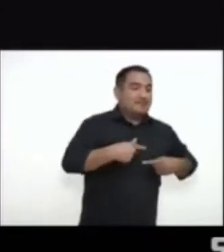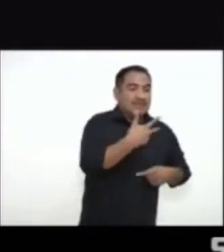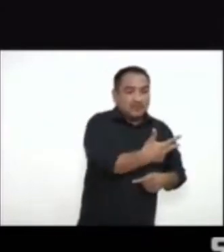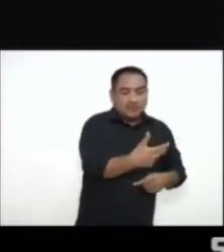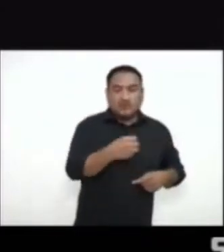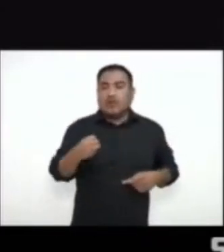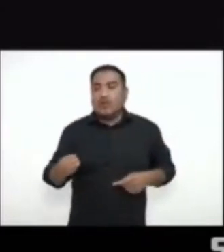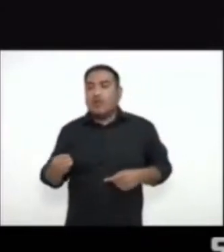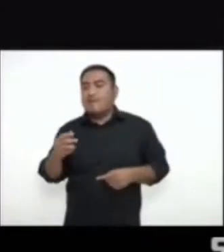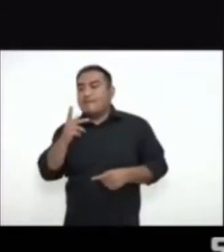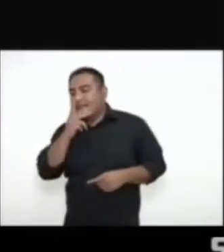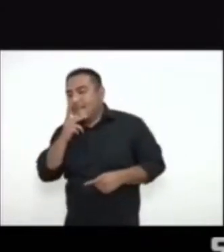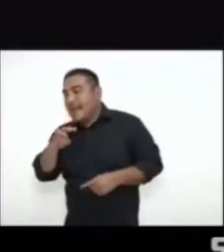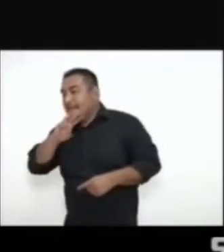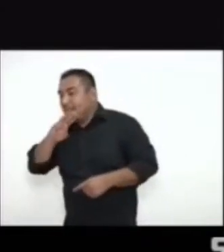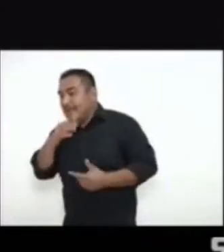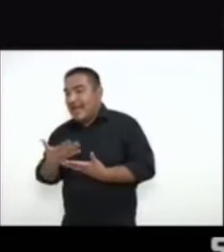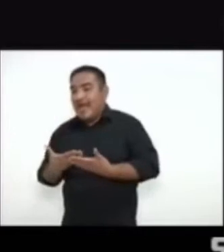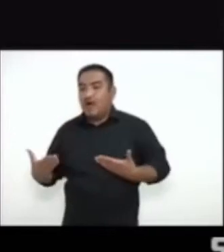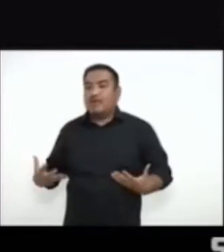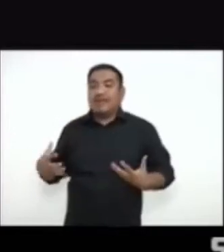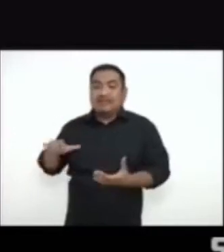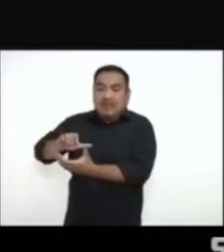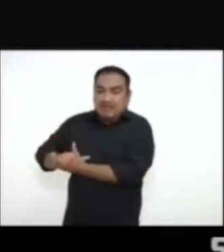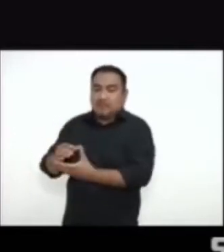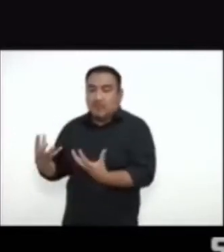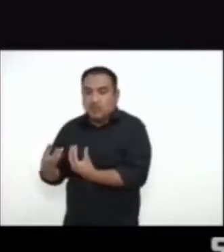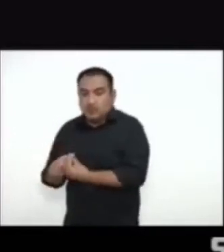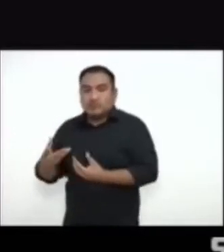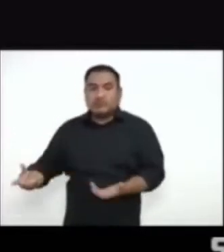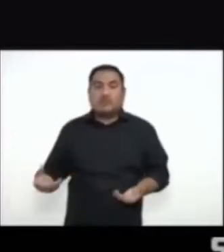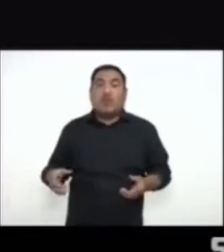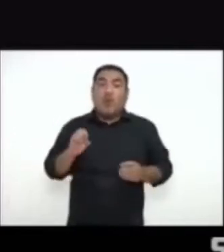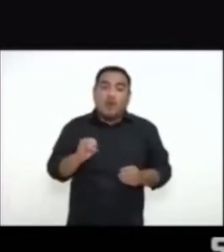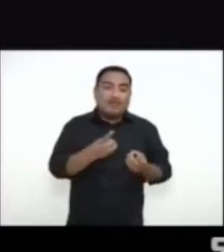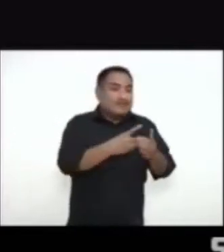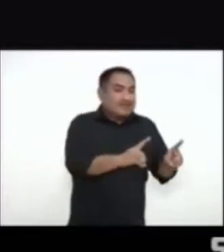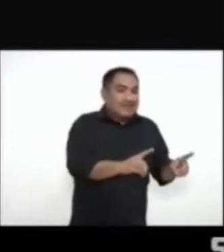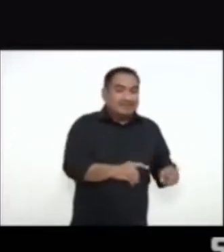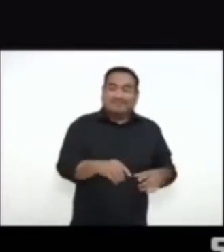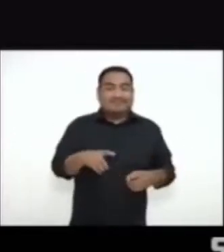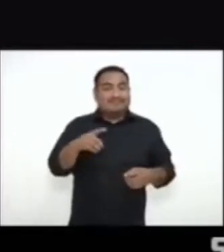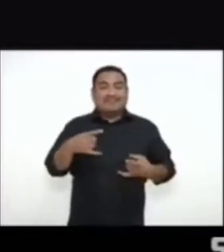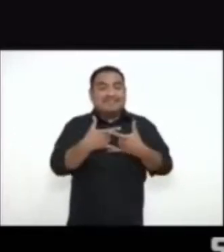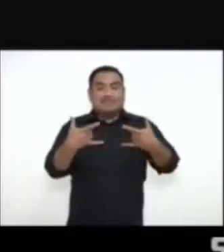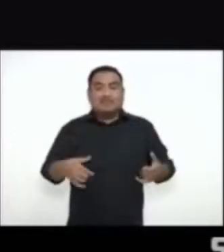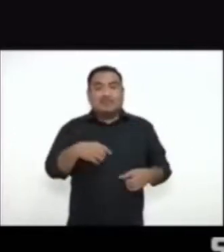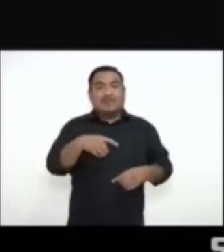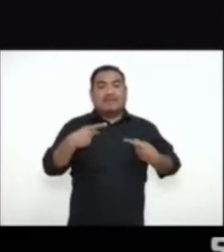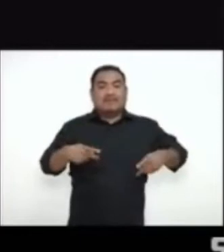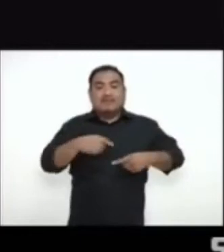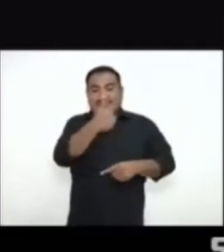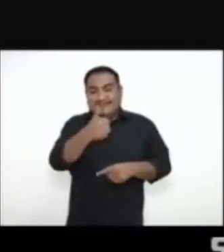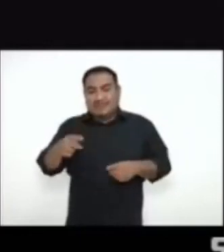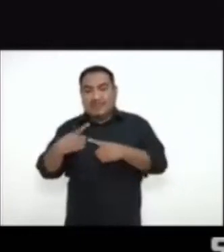tu papá y tu mamá están juntos a que si están separados. La historia, o que si tú viviste y creciste